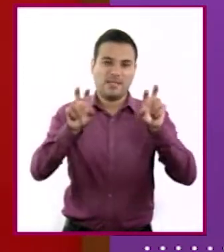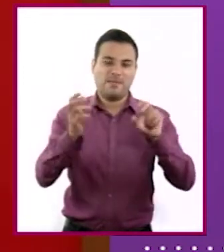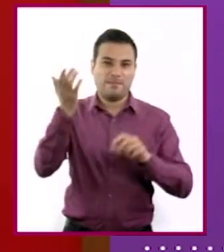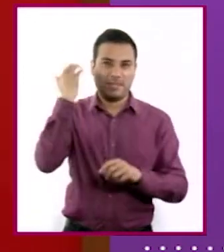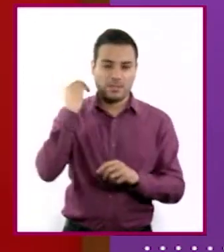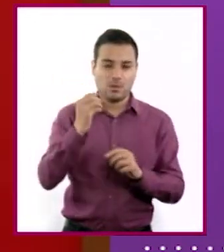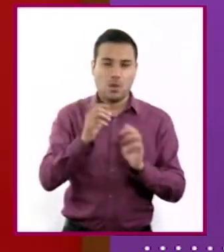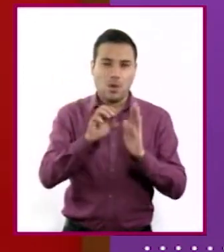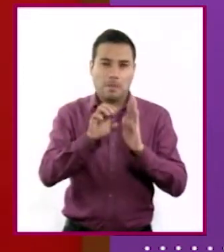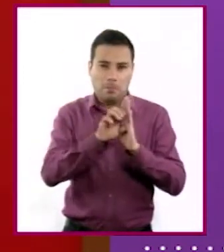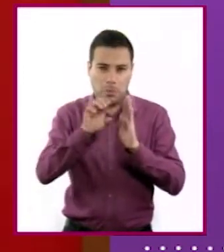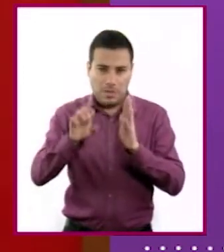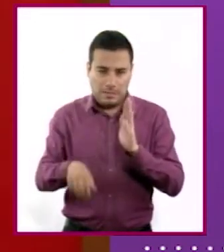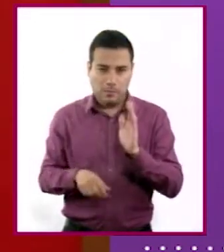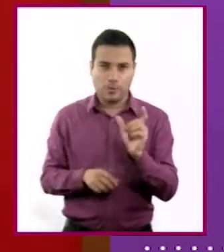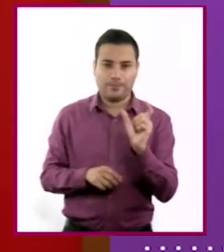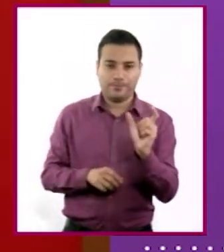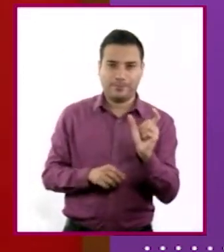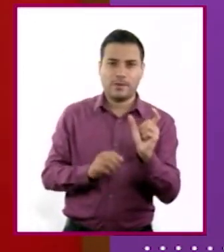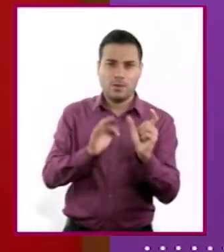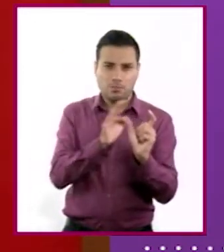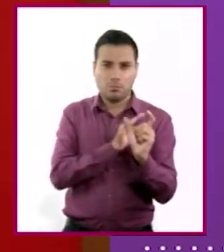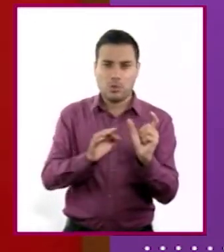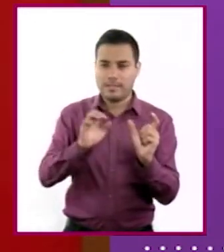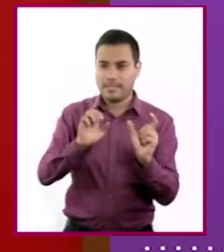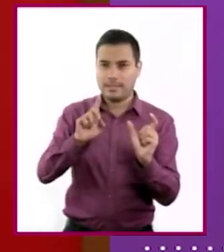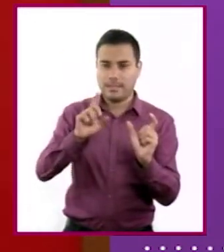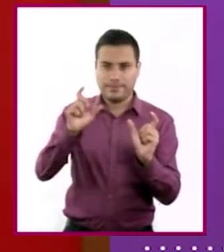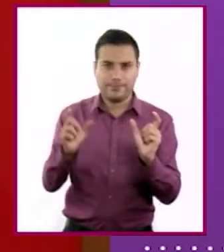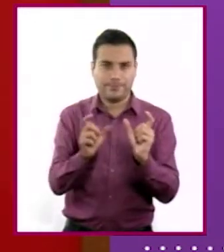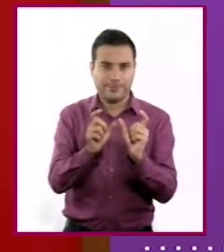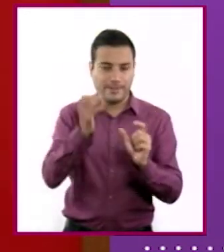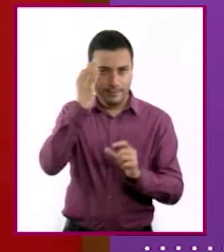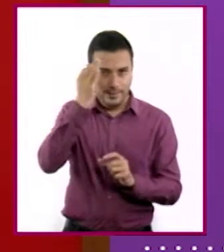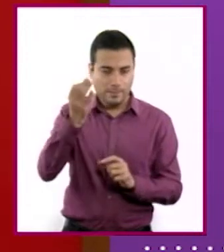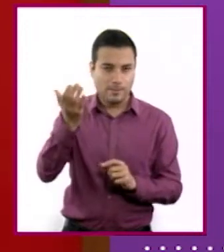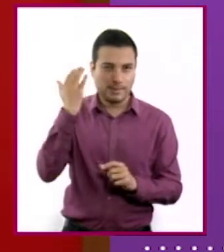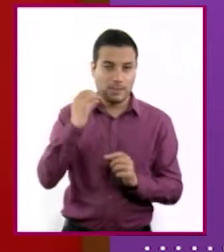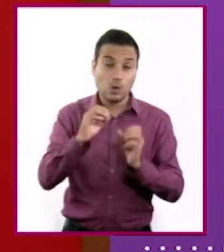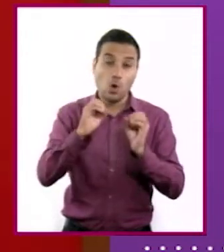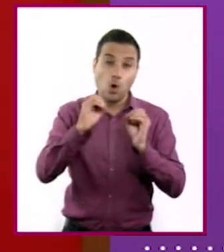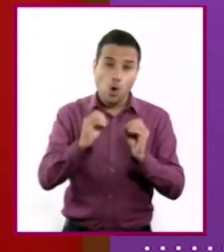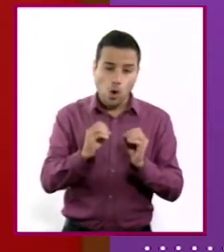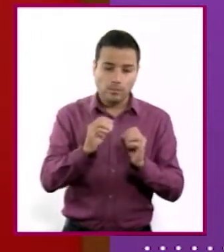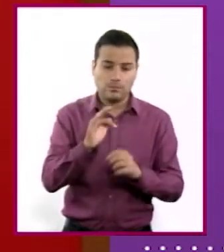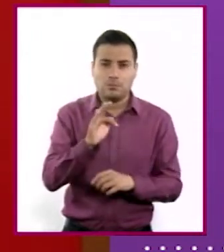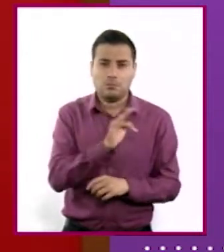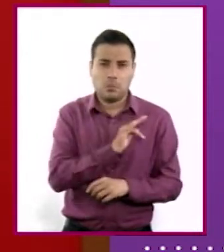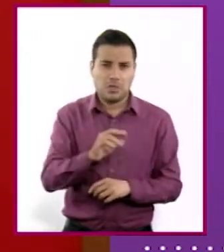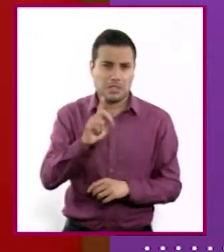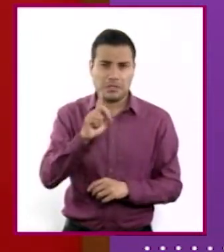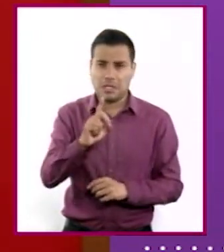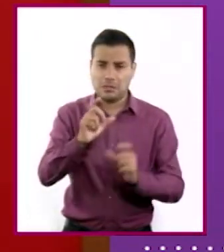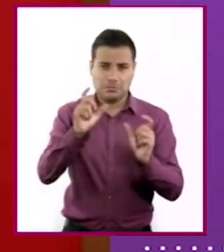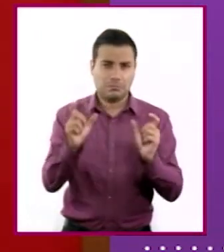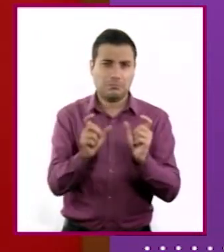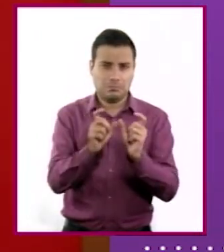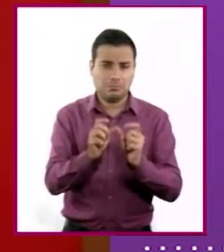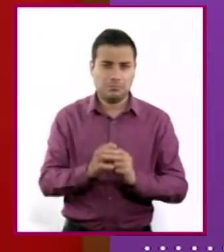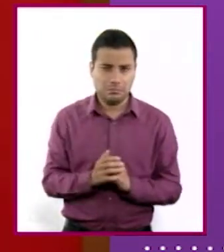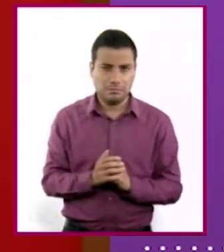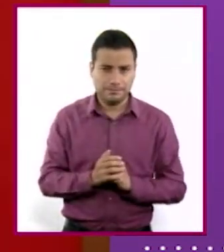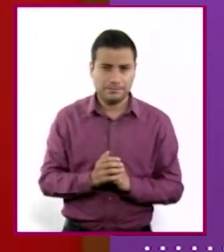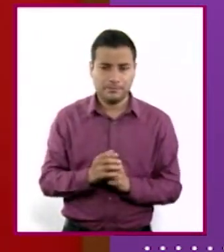ed al infinitivo para formar el tiempo pasado, o solamente de cuando el